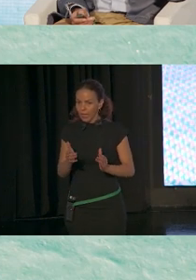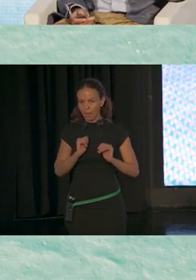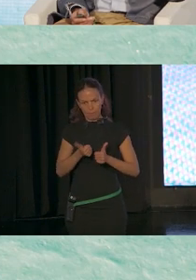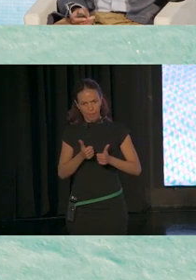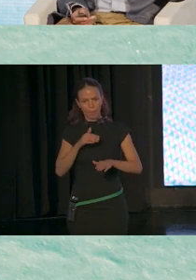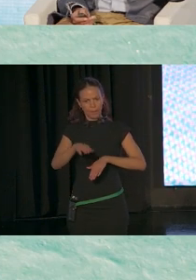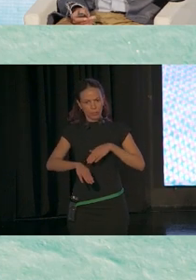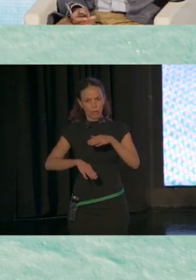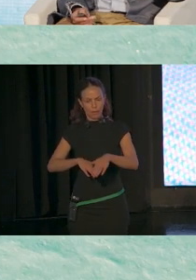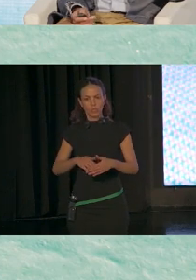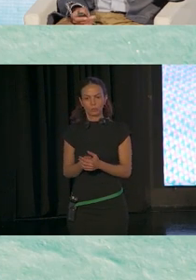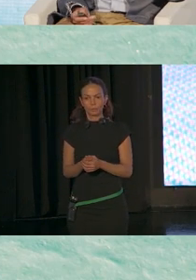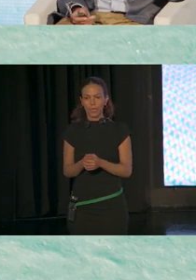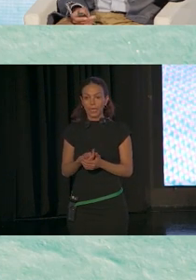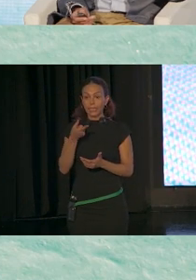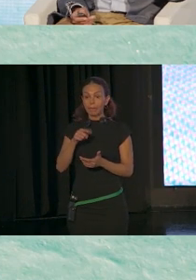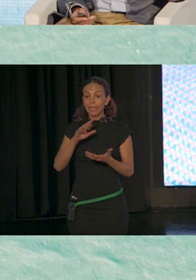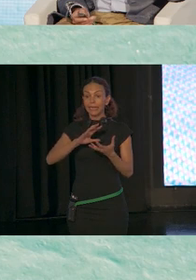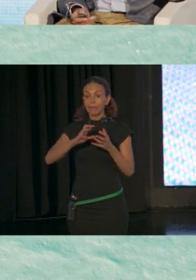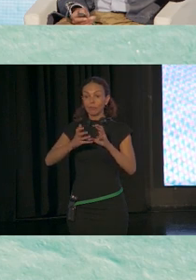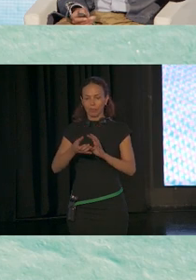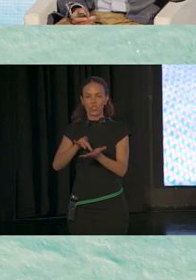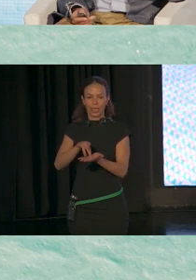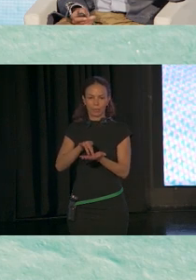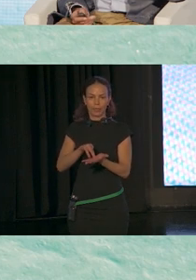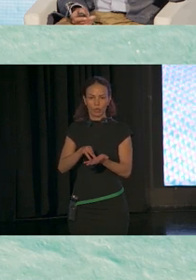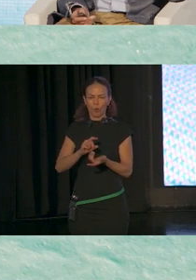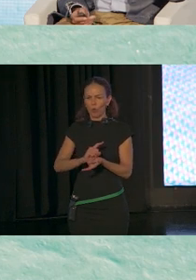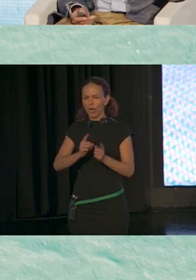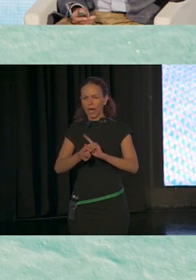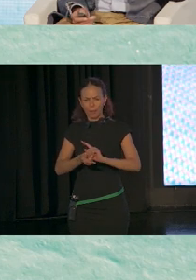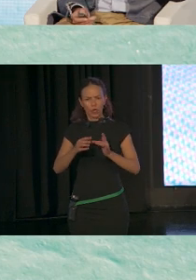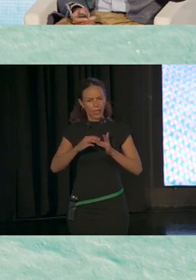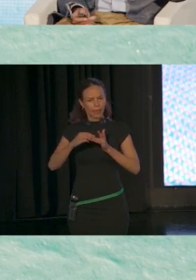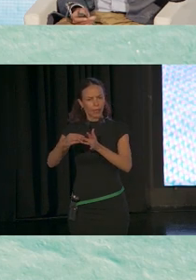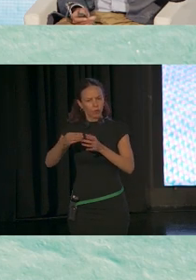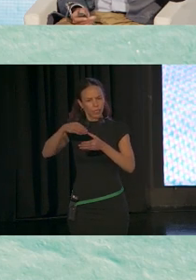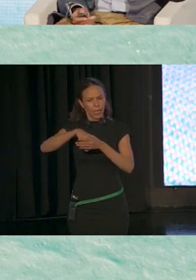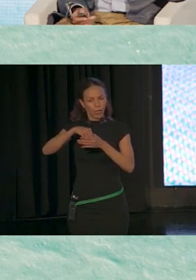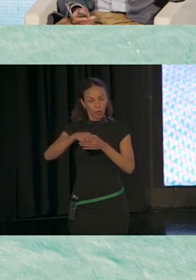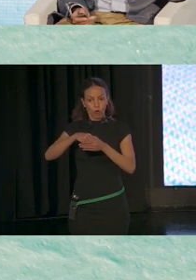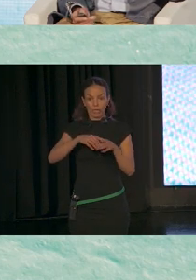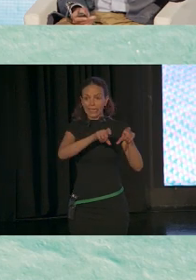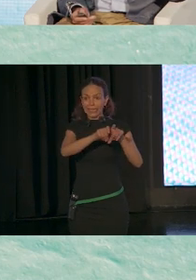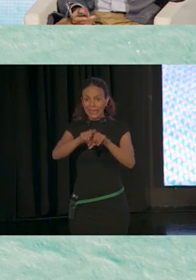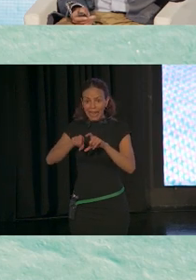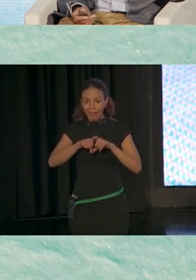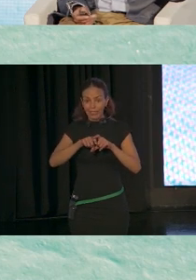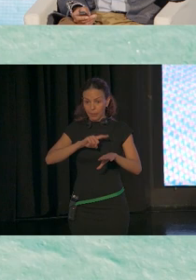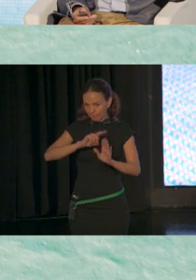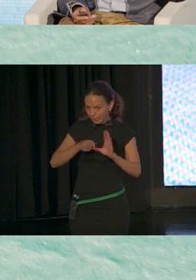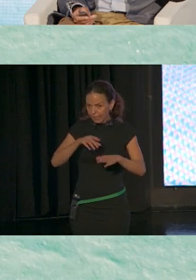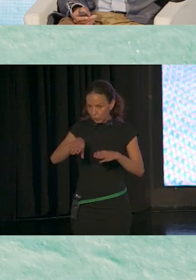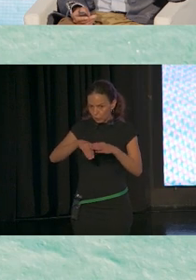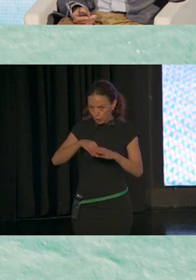pasos, se estimulan, y luego hay una transformación de servicios, un cambio en liderazgo interno, en las entidades, en plena inclusión